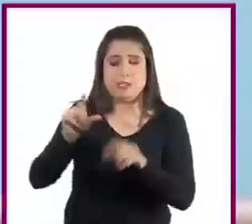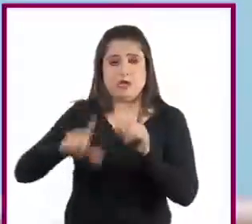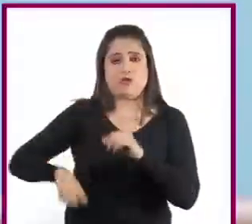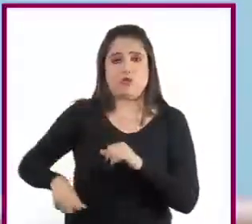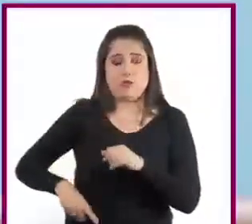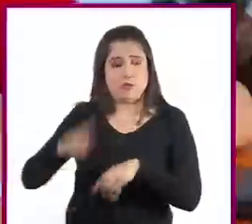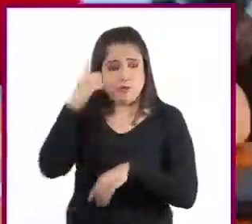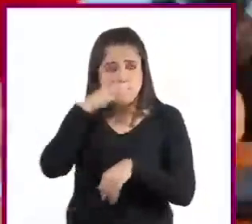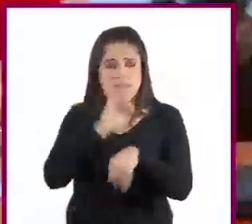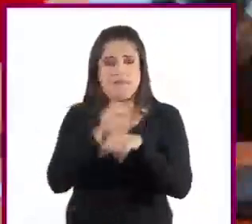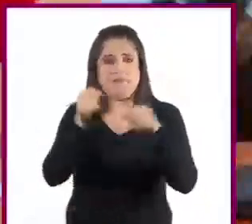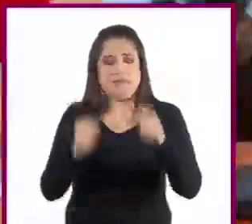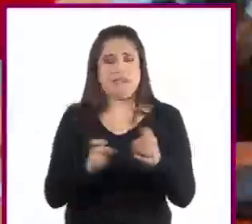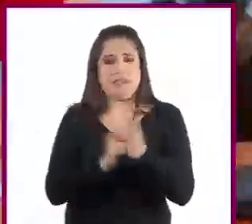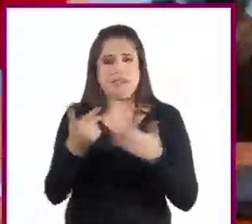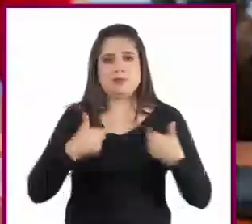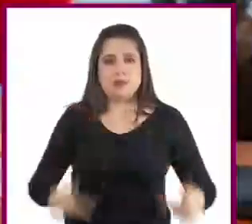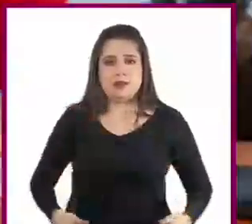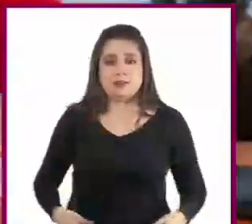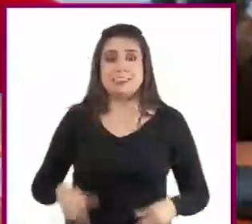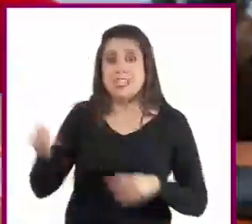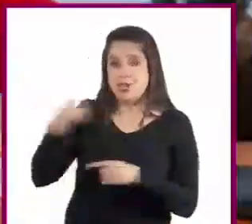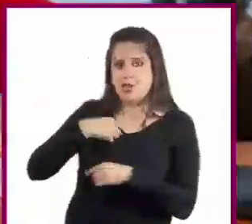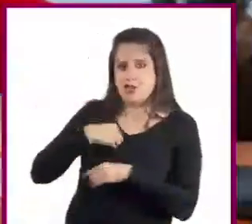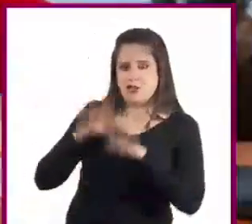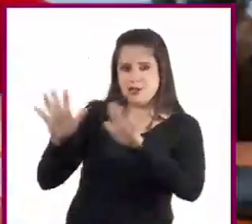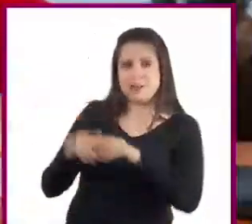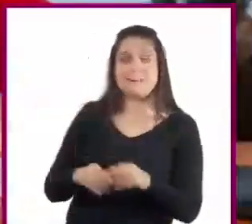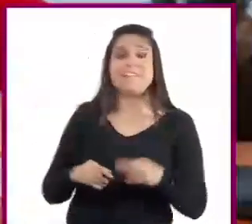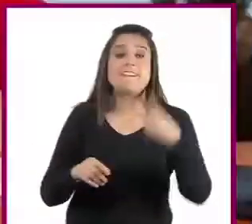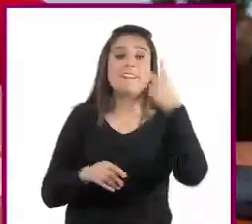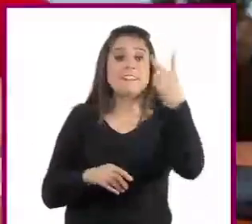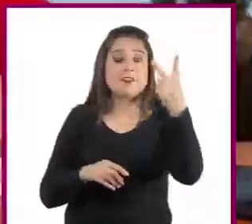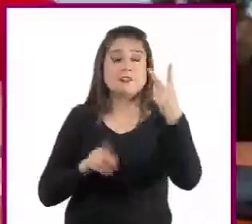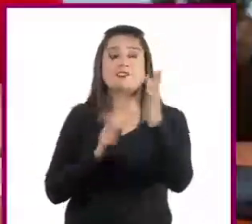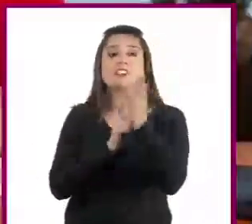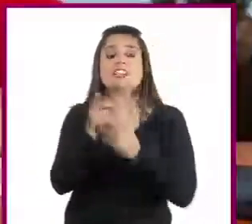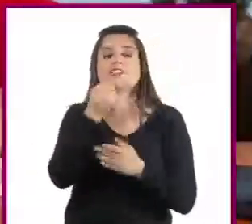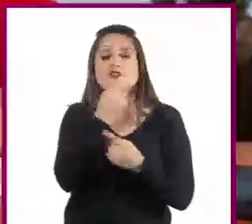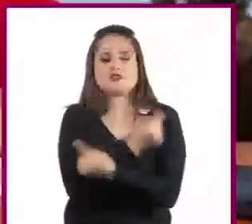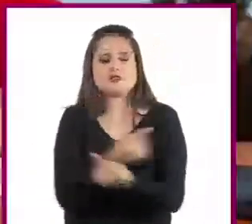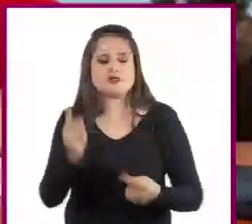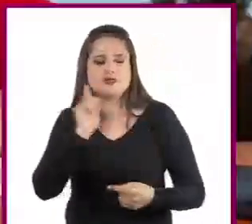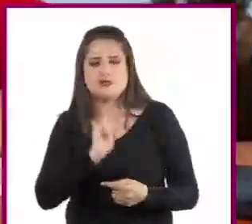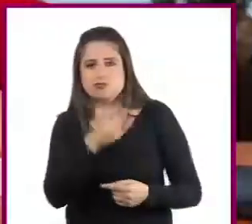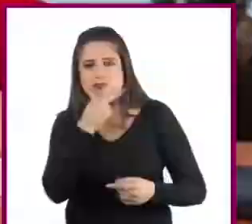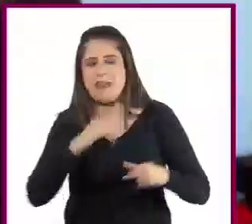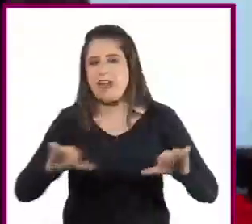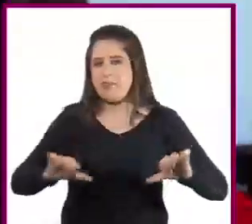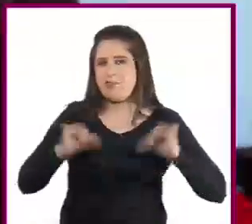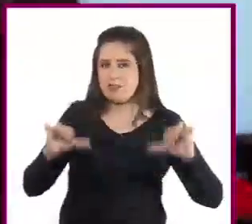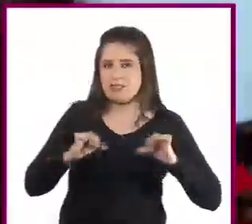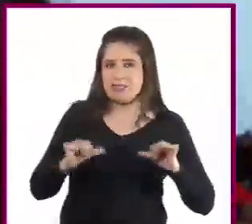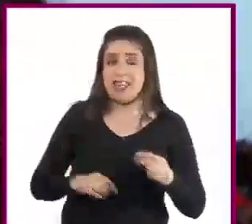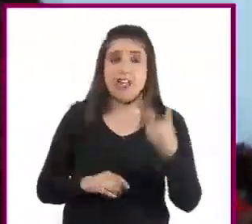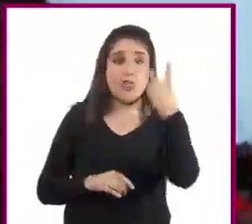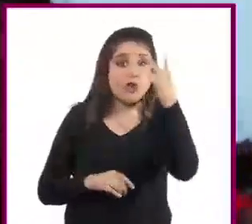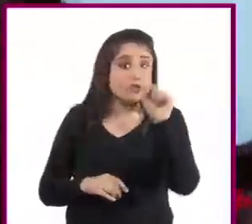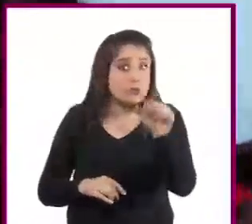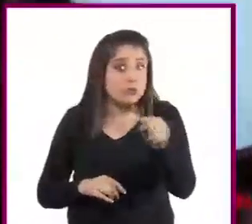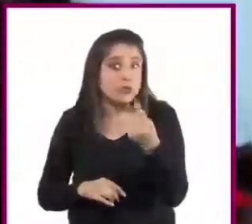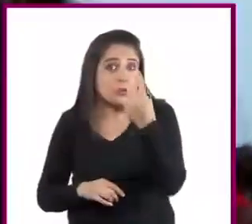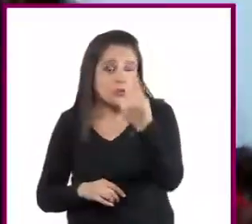los derechos humanos. Sigo yo. 2. Los derechos humanos de las niñas, los niños y los adolescentes.